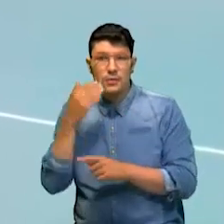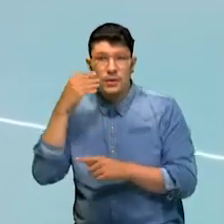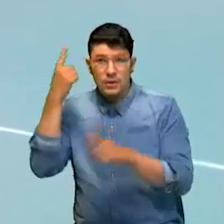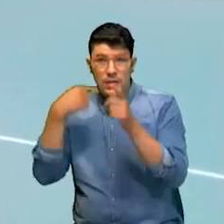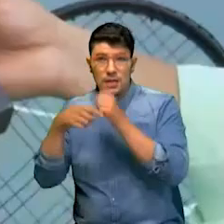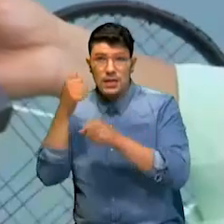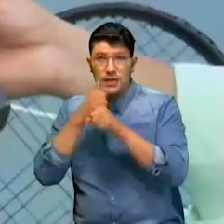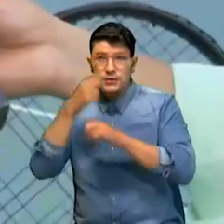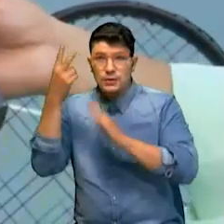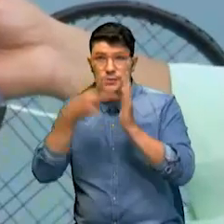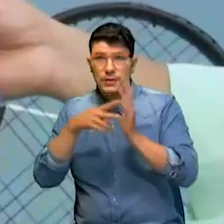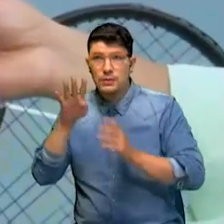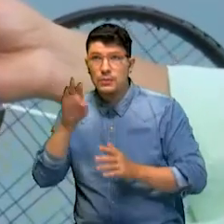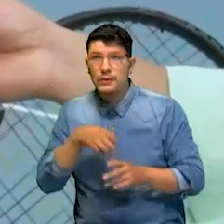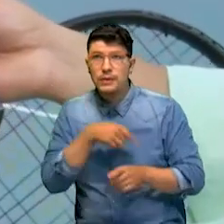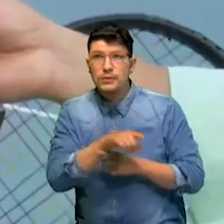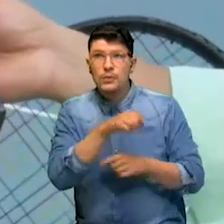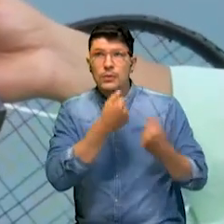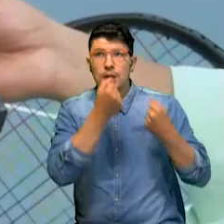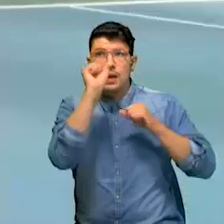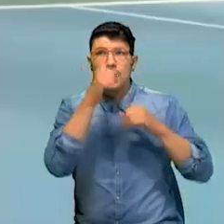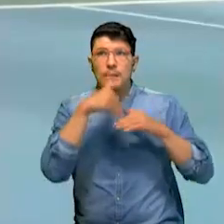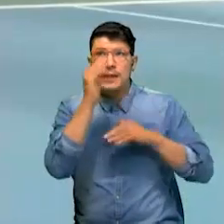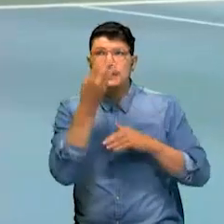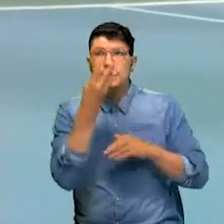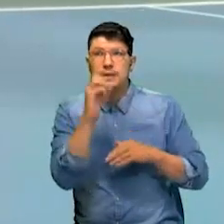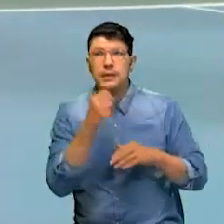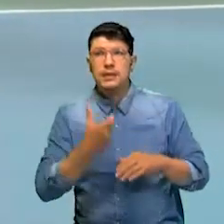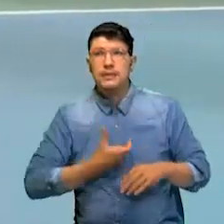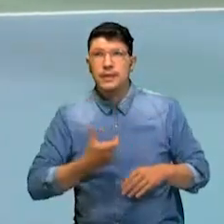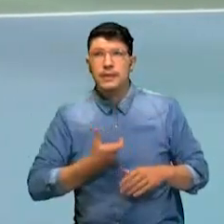30 medallas. Es campeón iberoamericano de tenis.